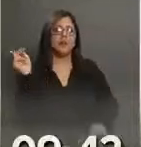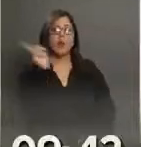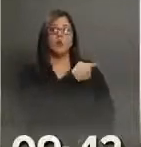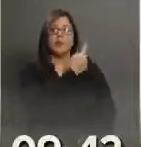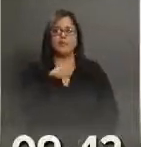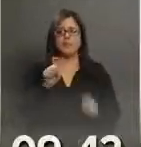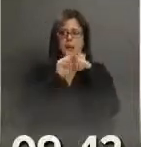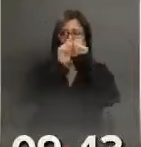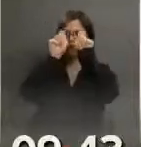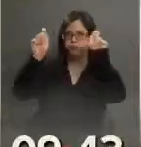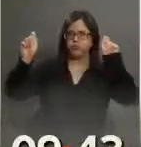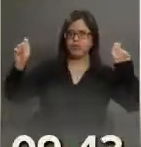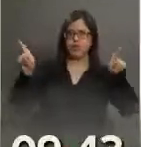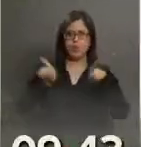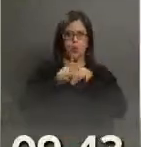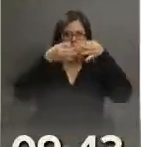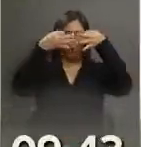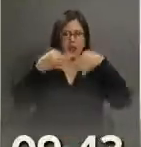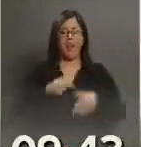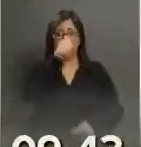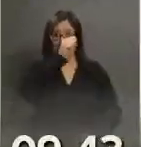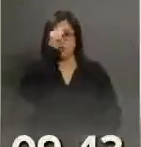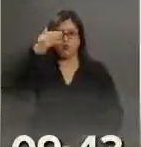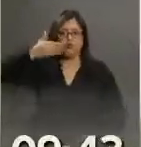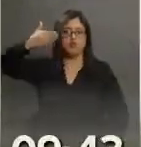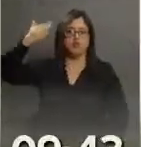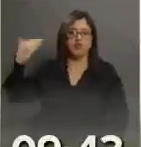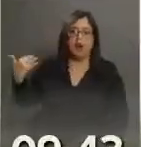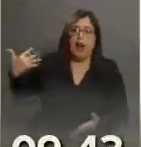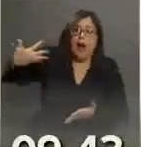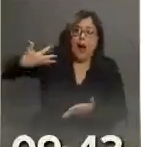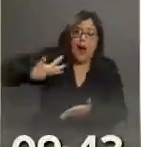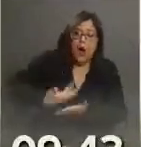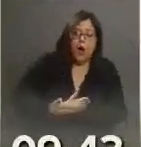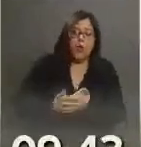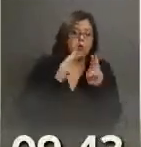absolutamente arrolladora desde el domingo pasado hasta ahora. Vamos a ver qué es lo que ocurre cuando se cuenta.